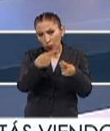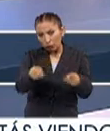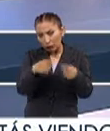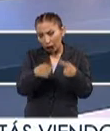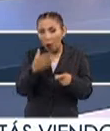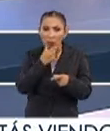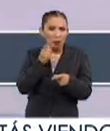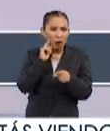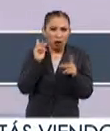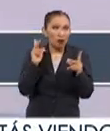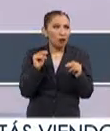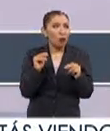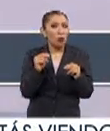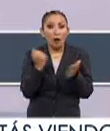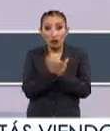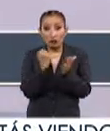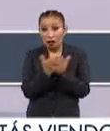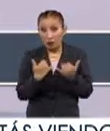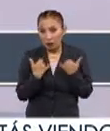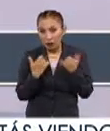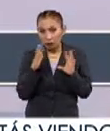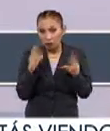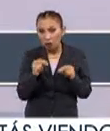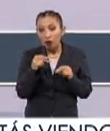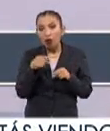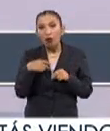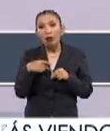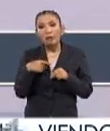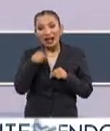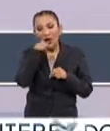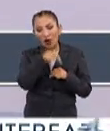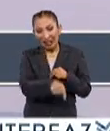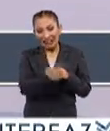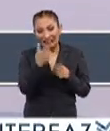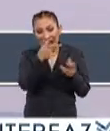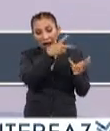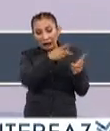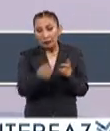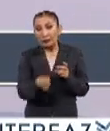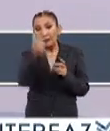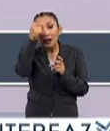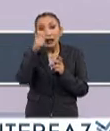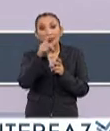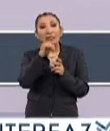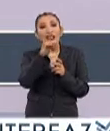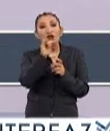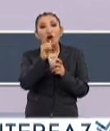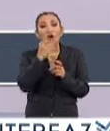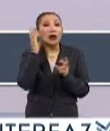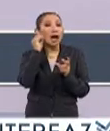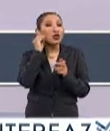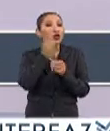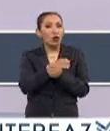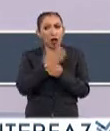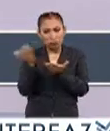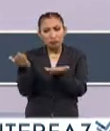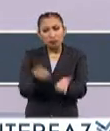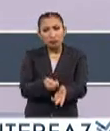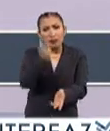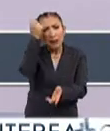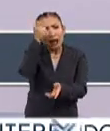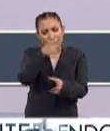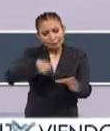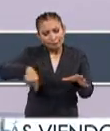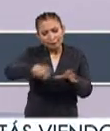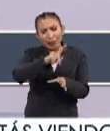no necesariamente jóvenes, sino que este sea su primer disco. Radio Educación les hace su primer